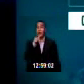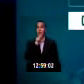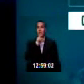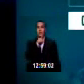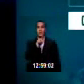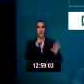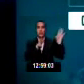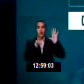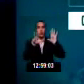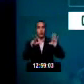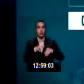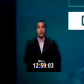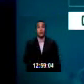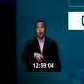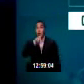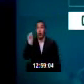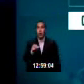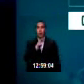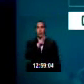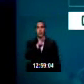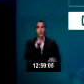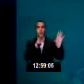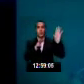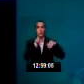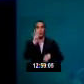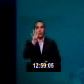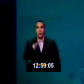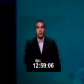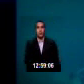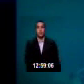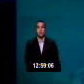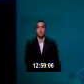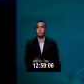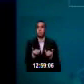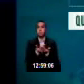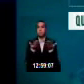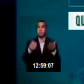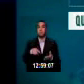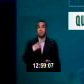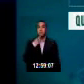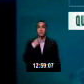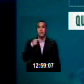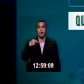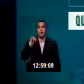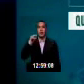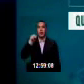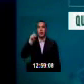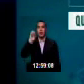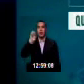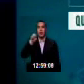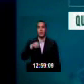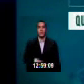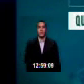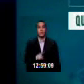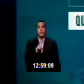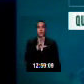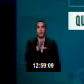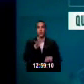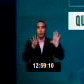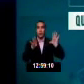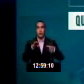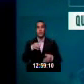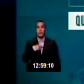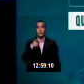Tacunga, 178. Loja, 274. Veamos ahora Quinindé. 159 personas con el